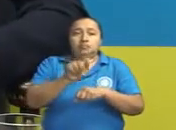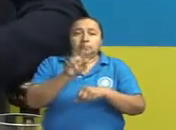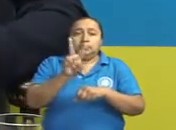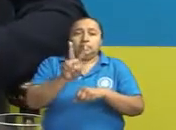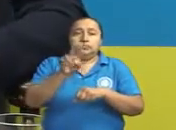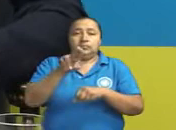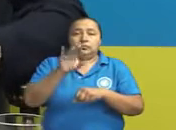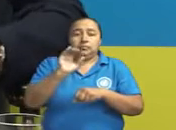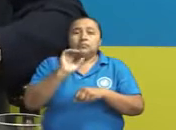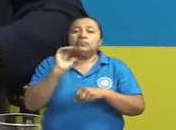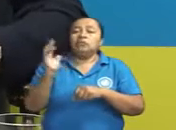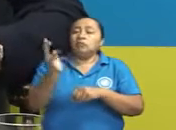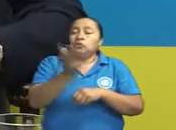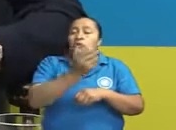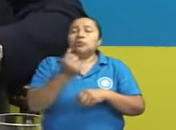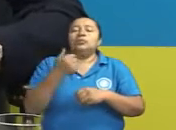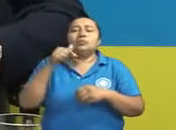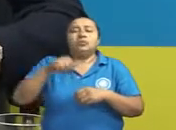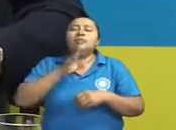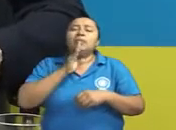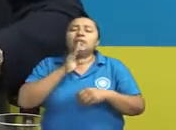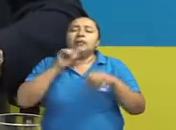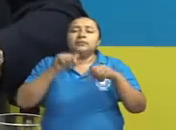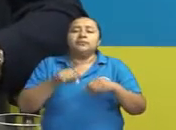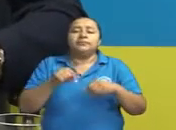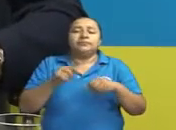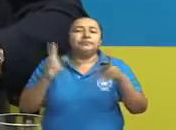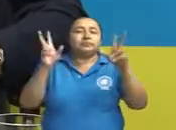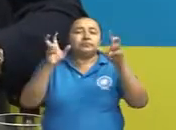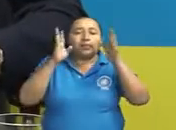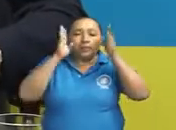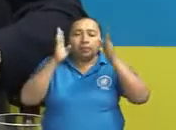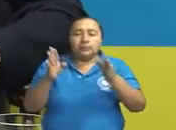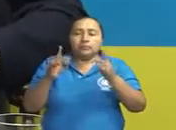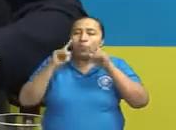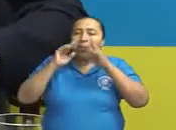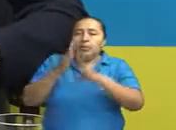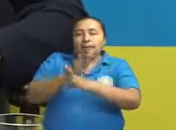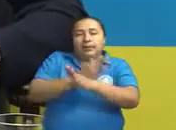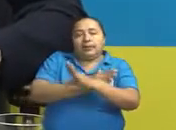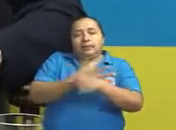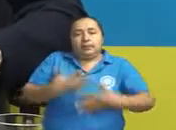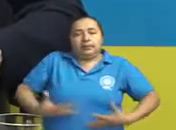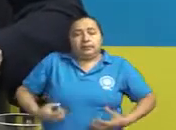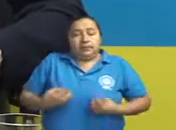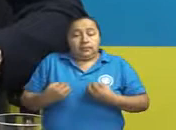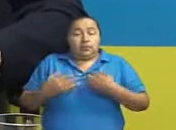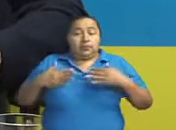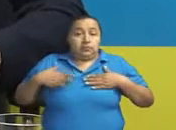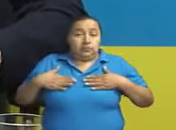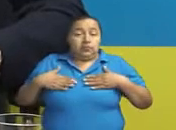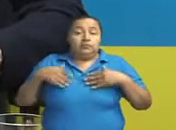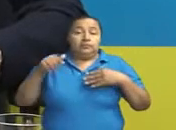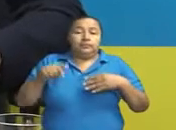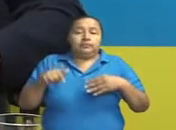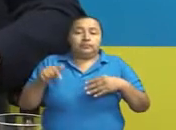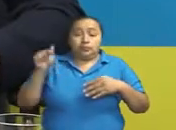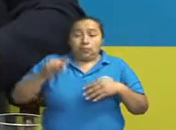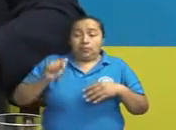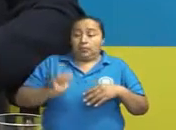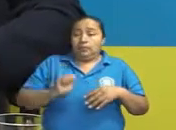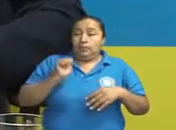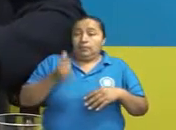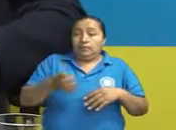todos ustedes. Hoy estamos hablando sobre la atención y prevención del cáncer de mamas, a propósito de que el